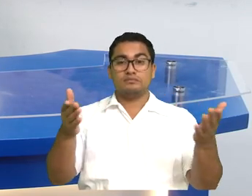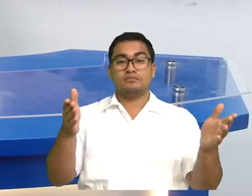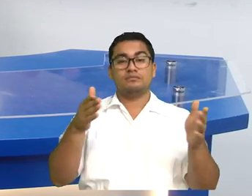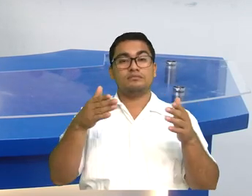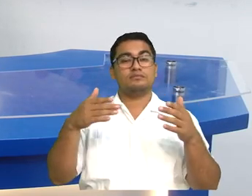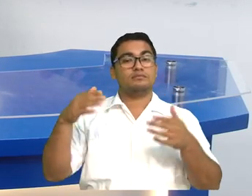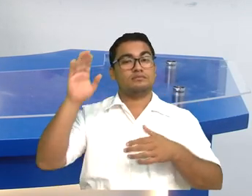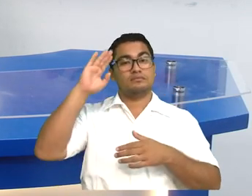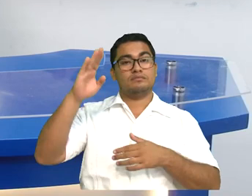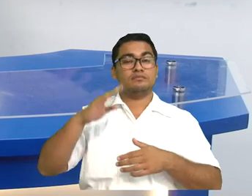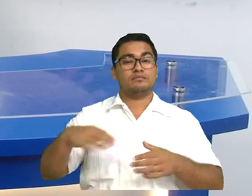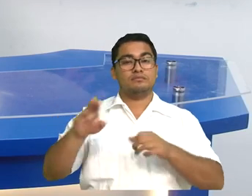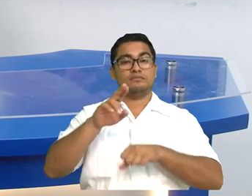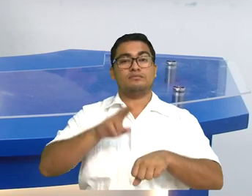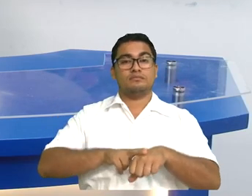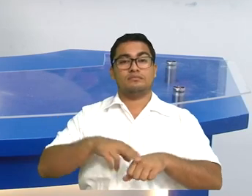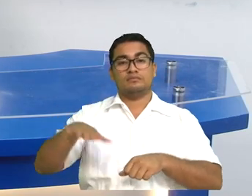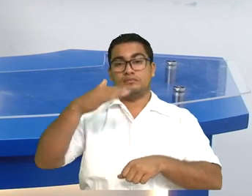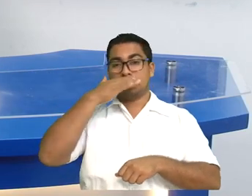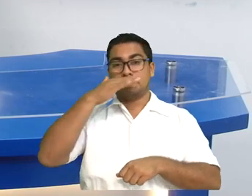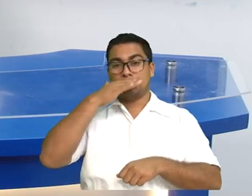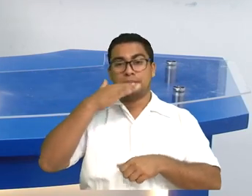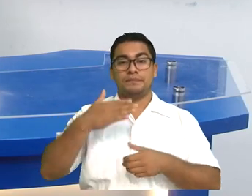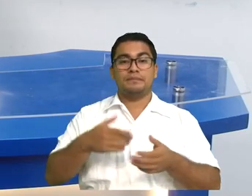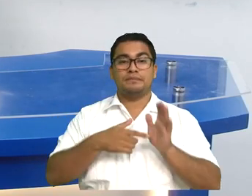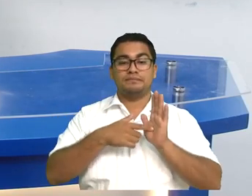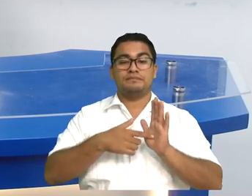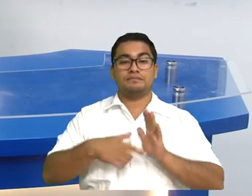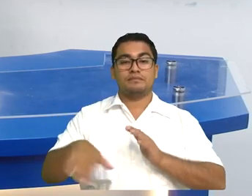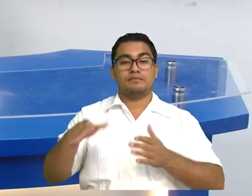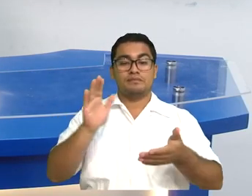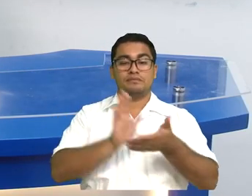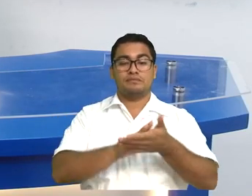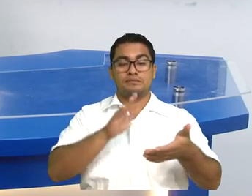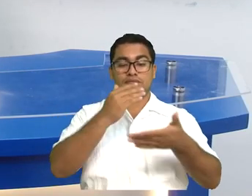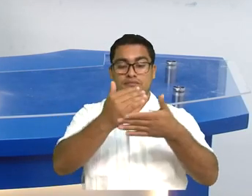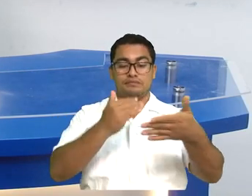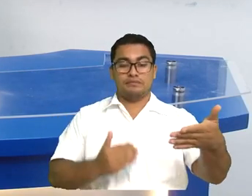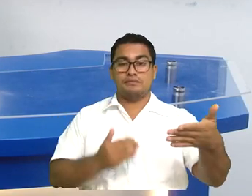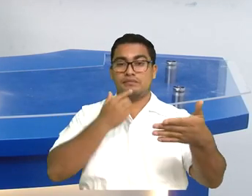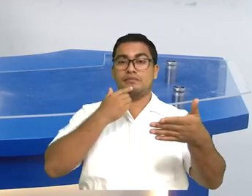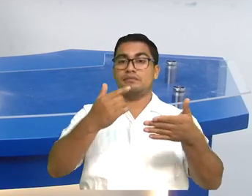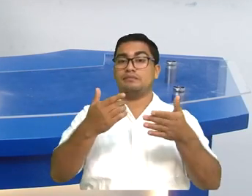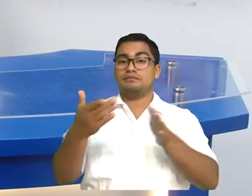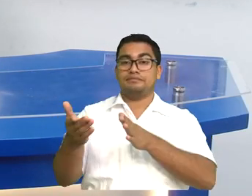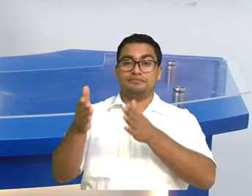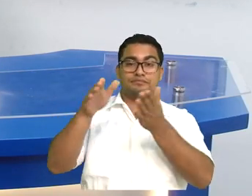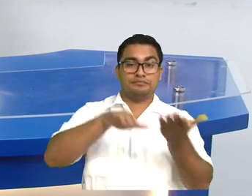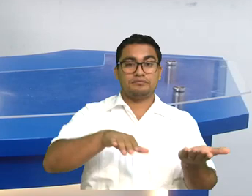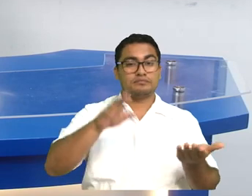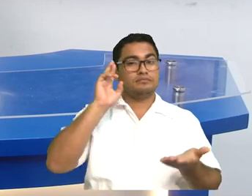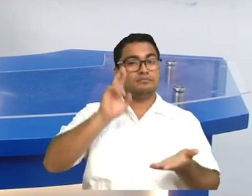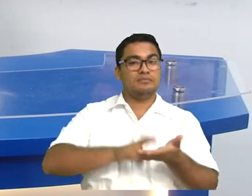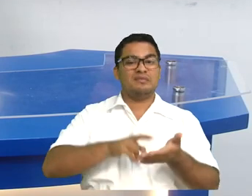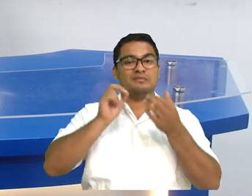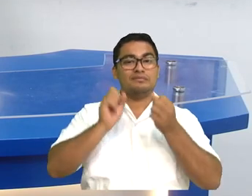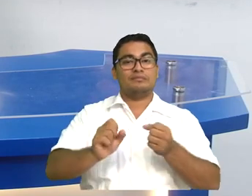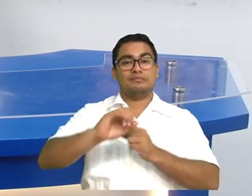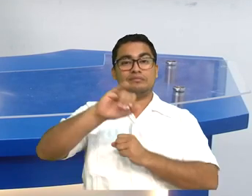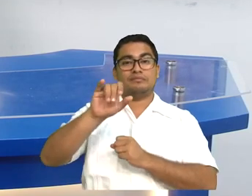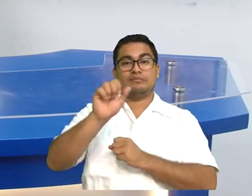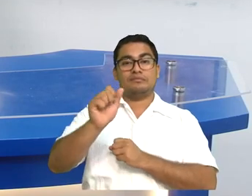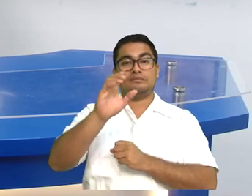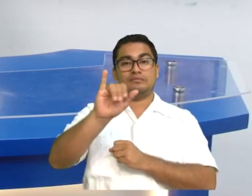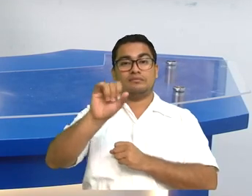Jefatura Nacional de esta organización política. En dicho documento se refieren al tránsito a la inmortalidad del militante histórico y